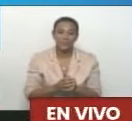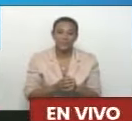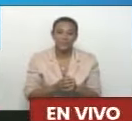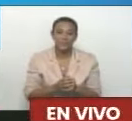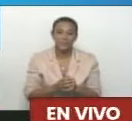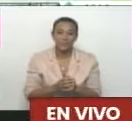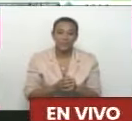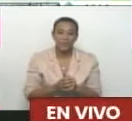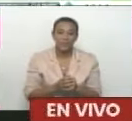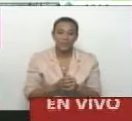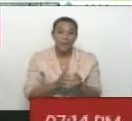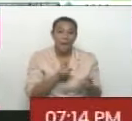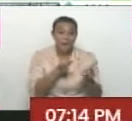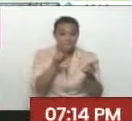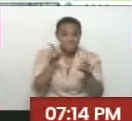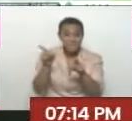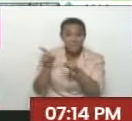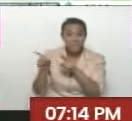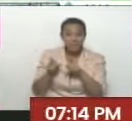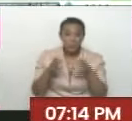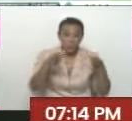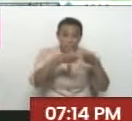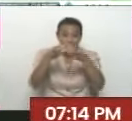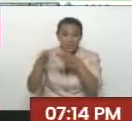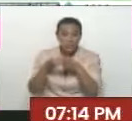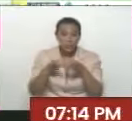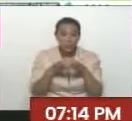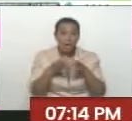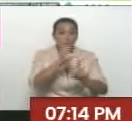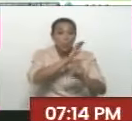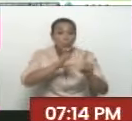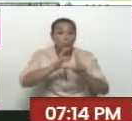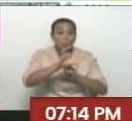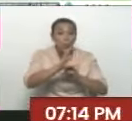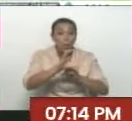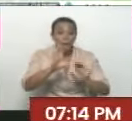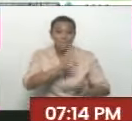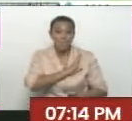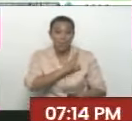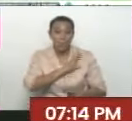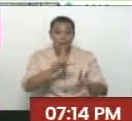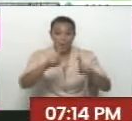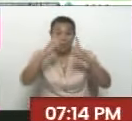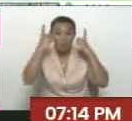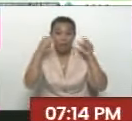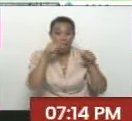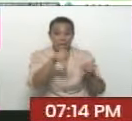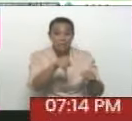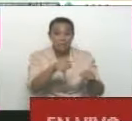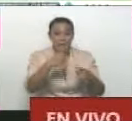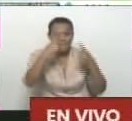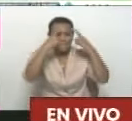todos los cultores, cultoras, grupos de la región capital de La Guaira.